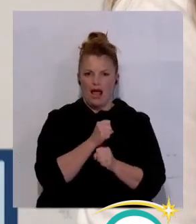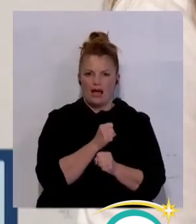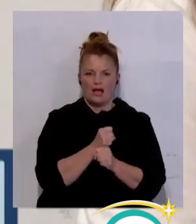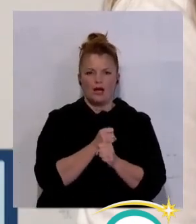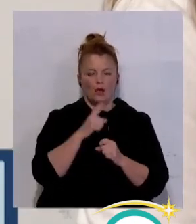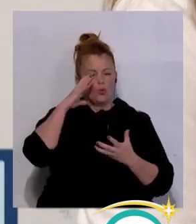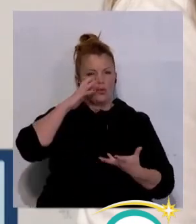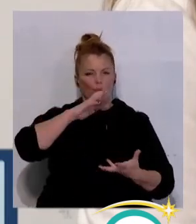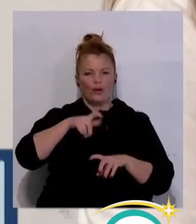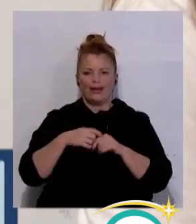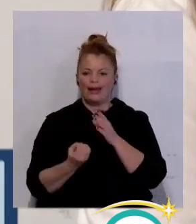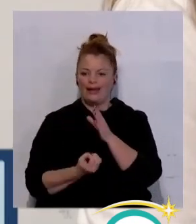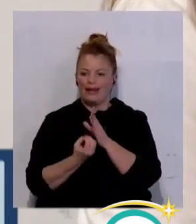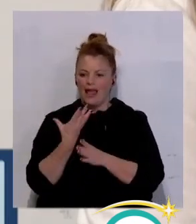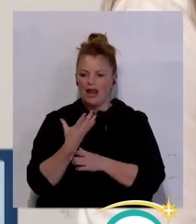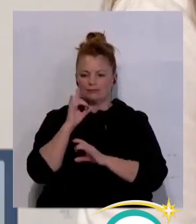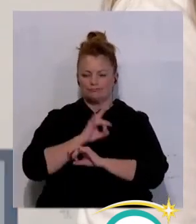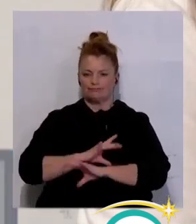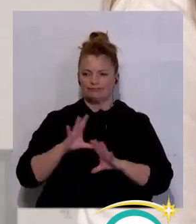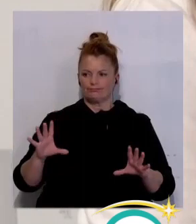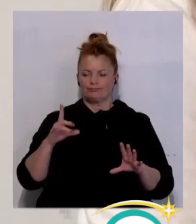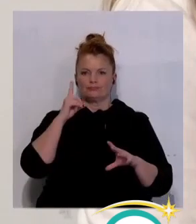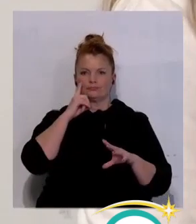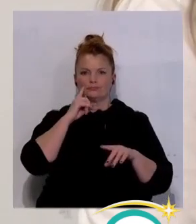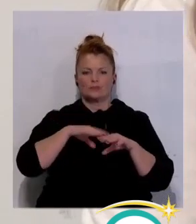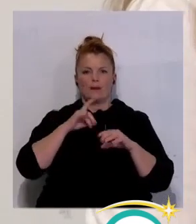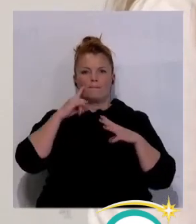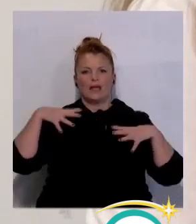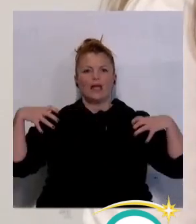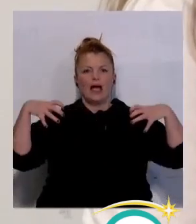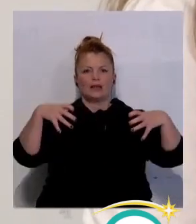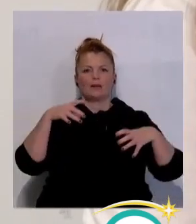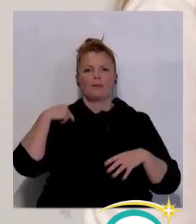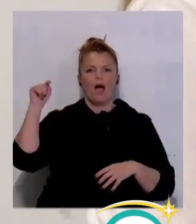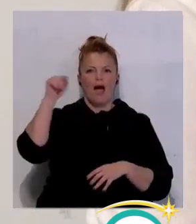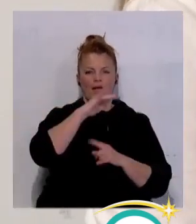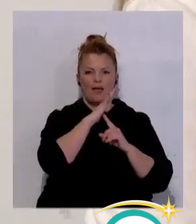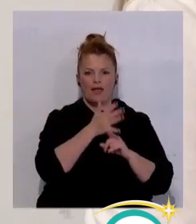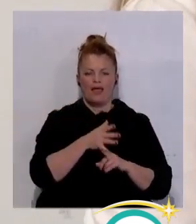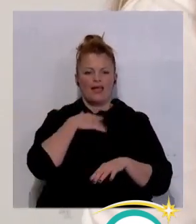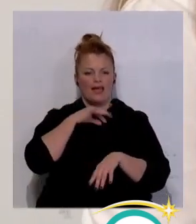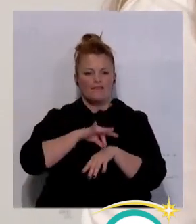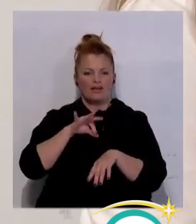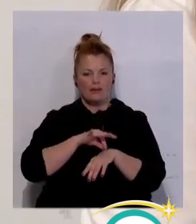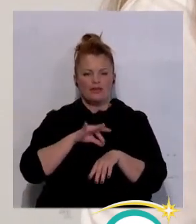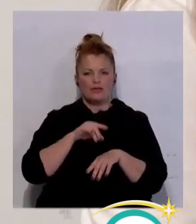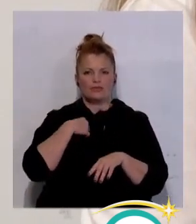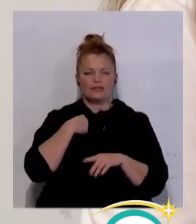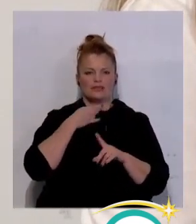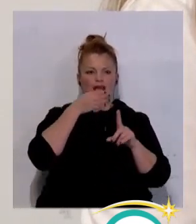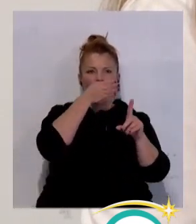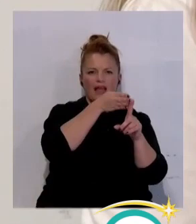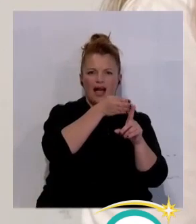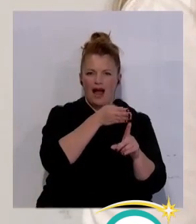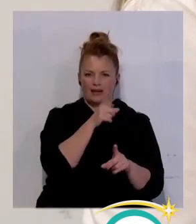La locura es creer en lo evidente, ver gigantes donde hay molinos. Lo enfermizo es sentirse atacado o querer atacar a esos